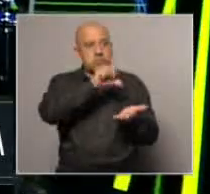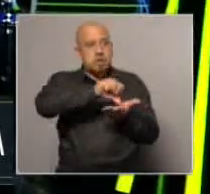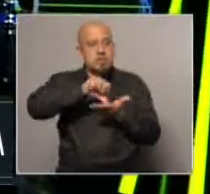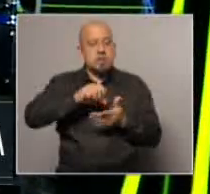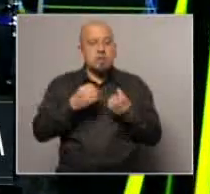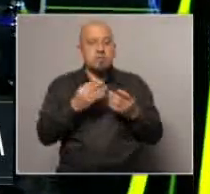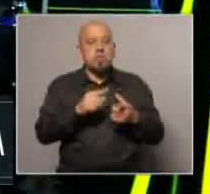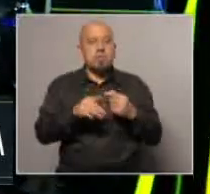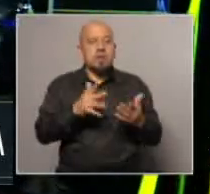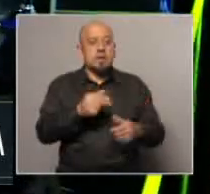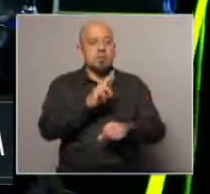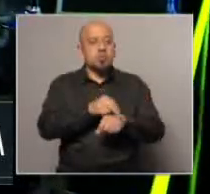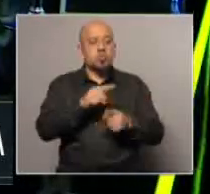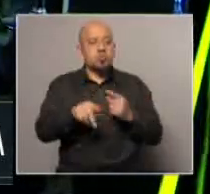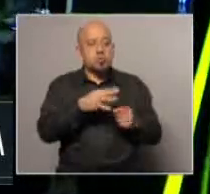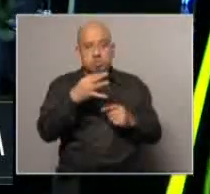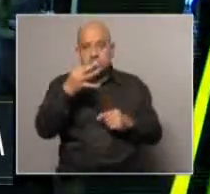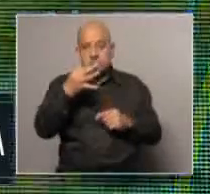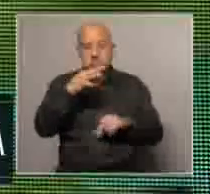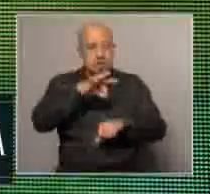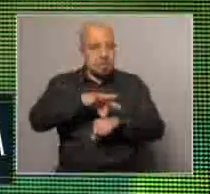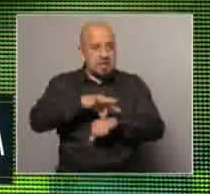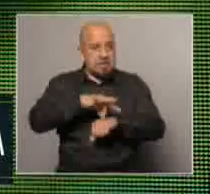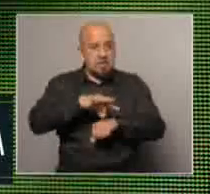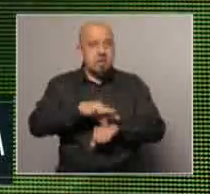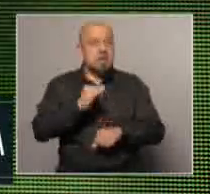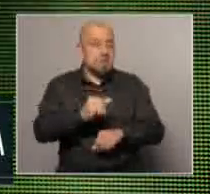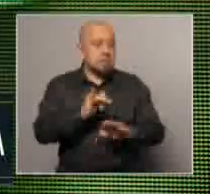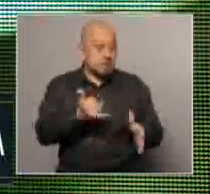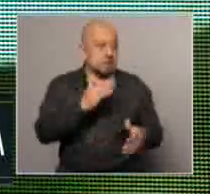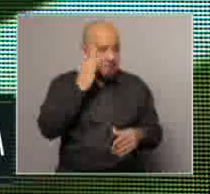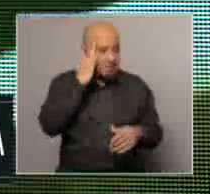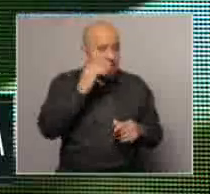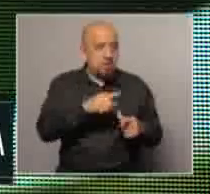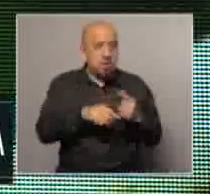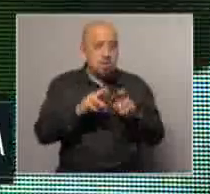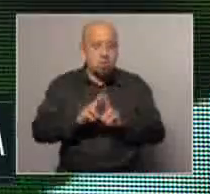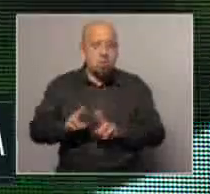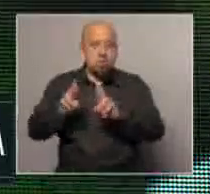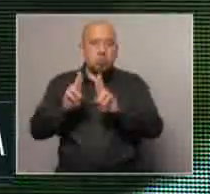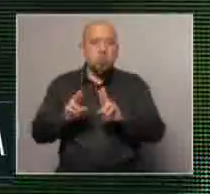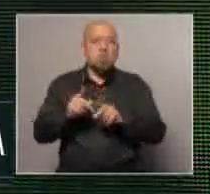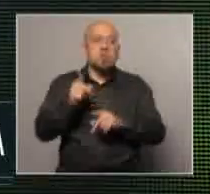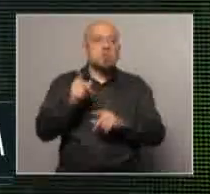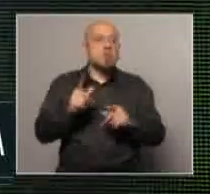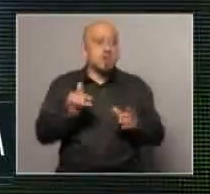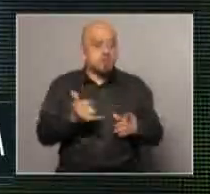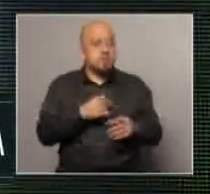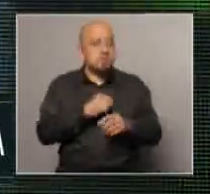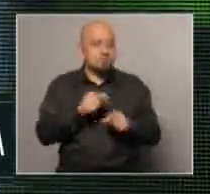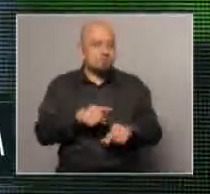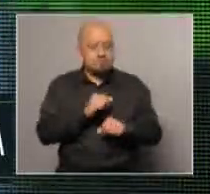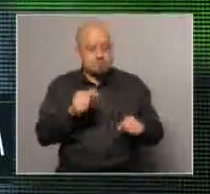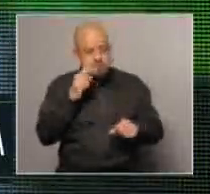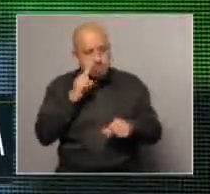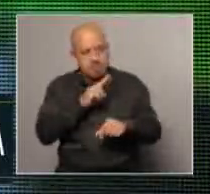ver, para usos medicinales está bastante claro que ya, ya incluso desde Naciones Unidas se sabe que no se puede fiscalizar igual que